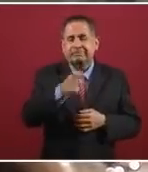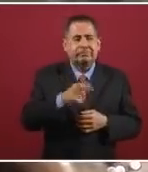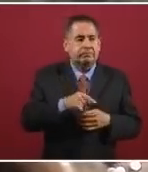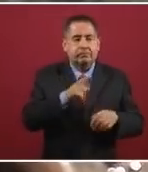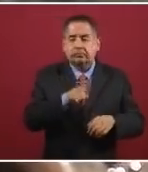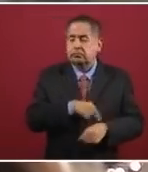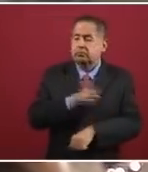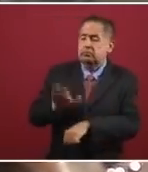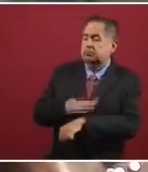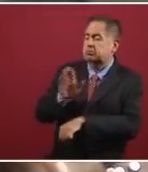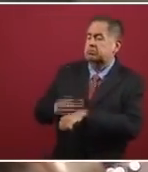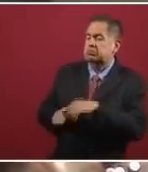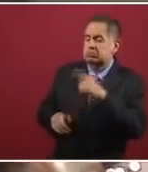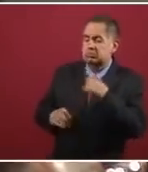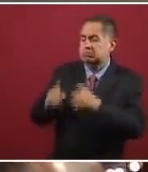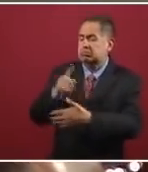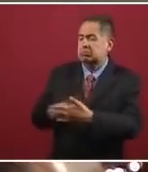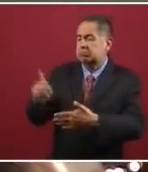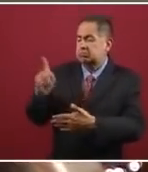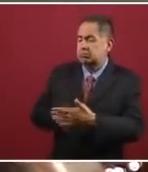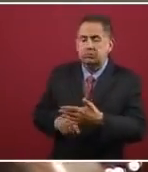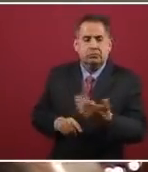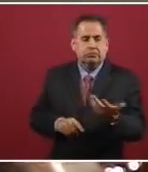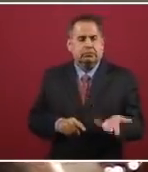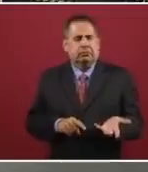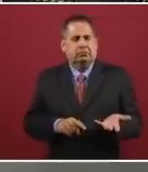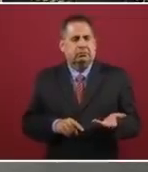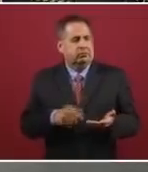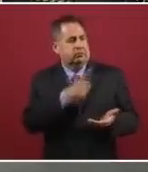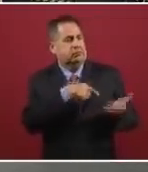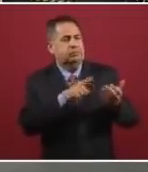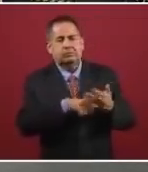notas y ya no solamente se queda en retórica?